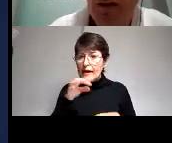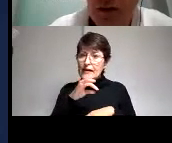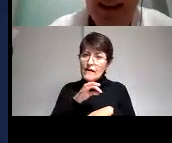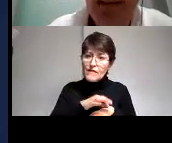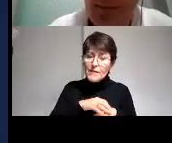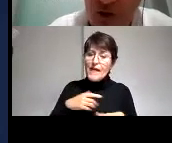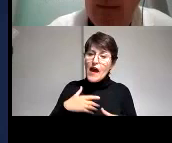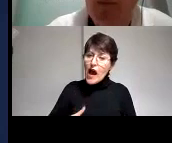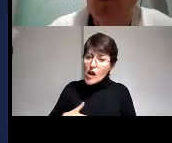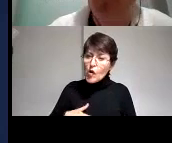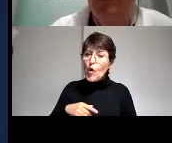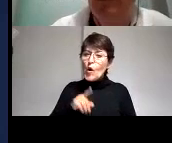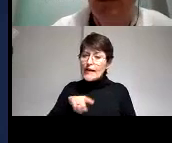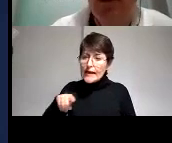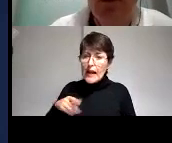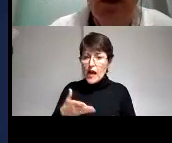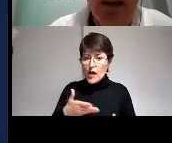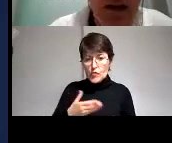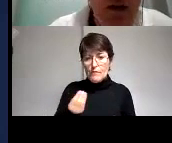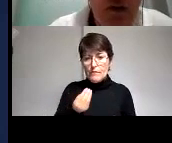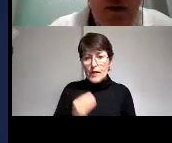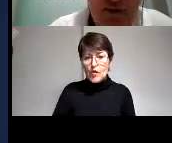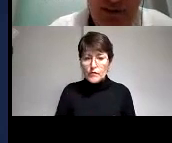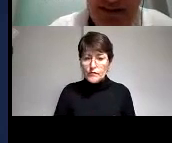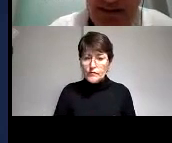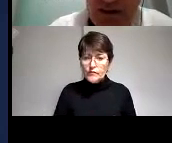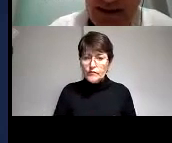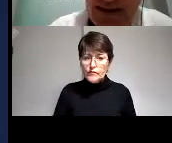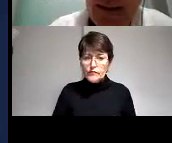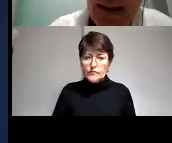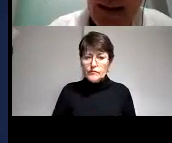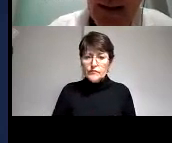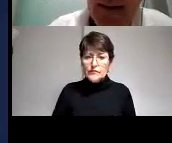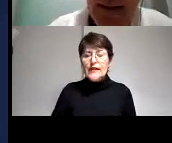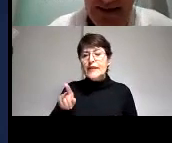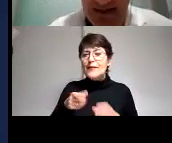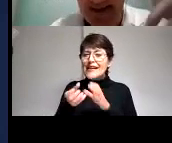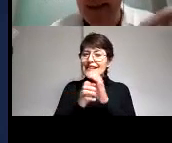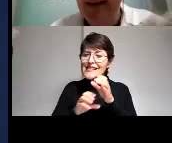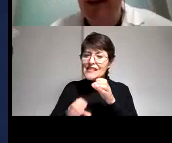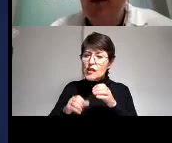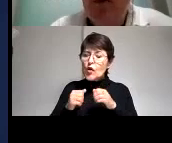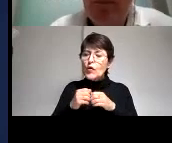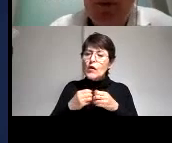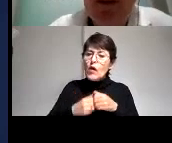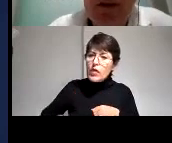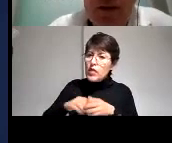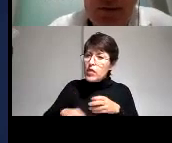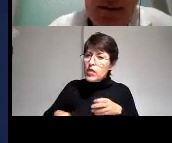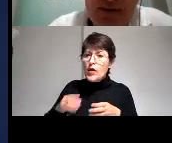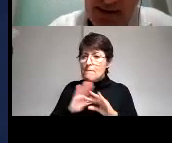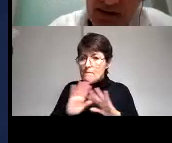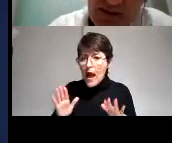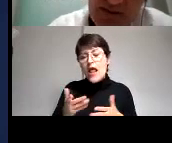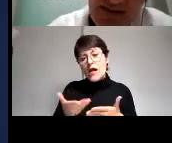tanto, sintomáticamente mejoran mucho las personas con síndrome de intestino irritable si se añaden un probiótico